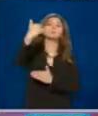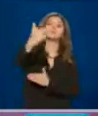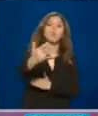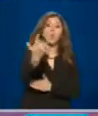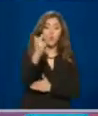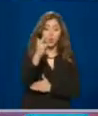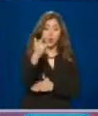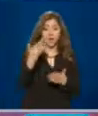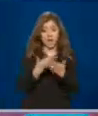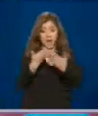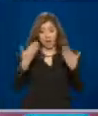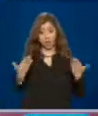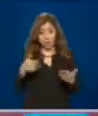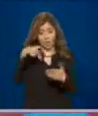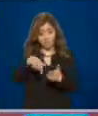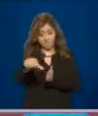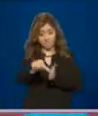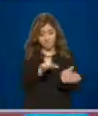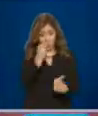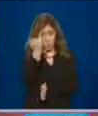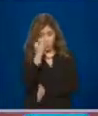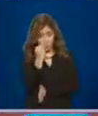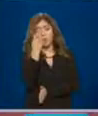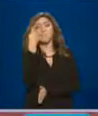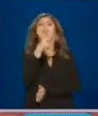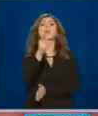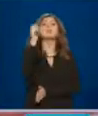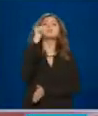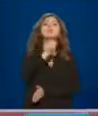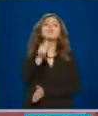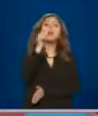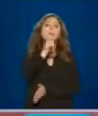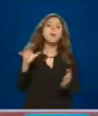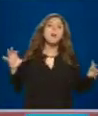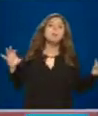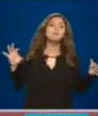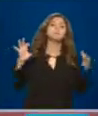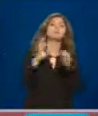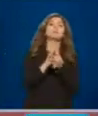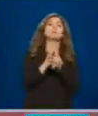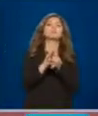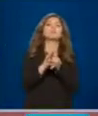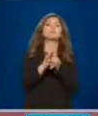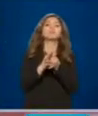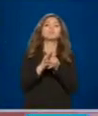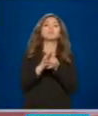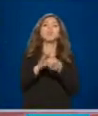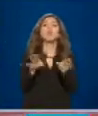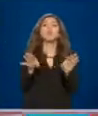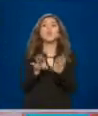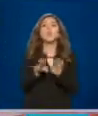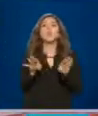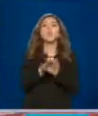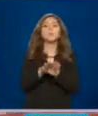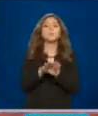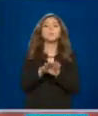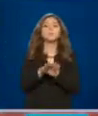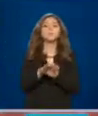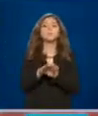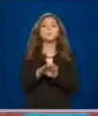Ahora cayó adelante, pero generalmente siempre está relacionado con las cuestiones